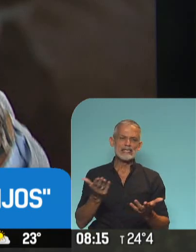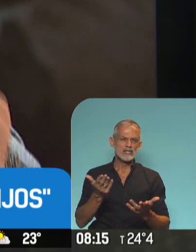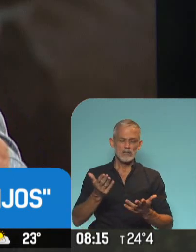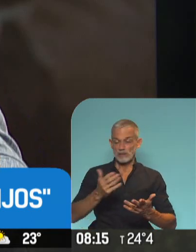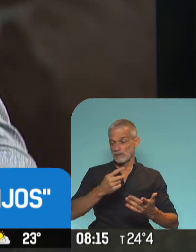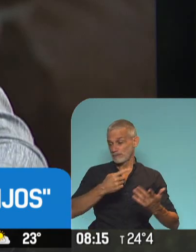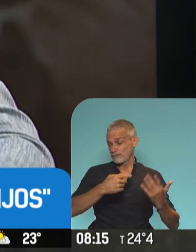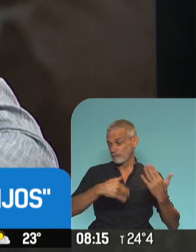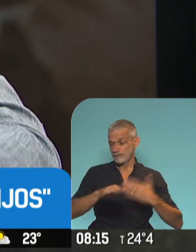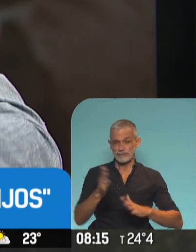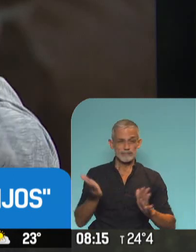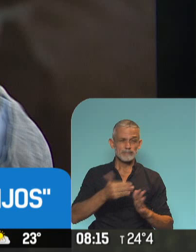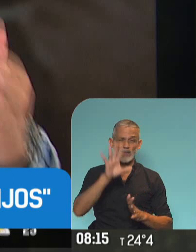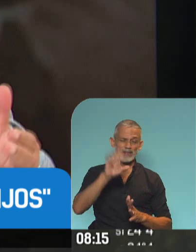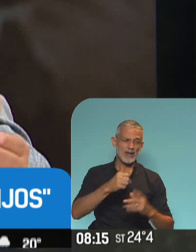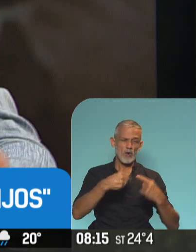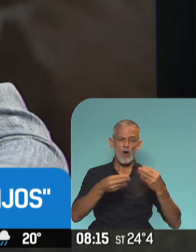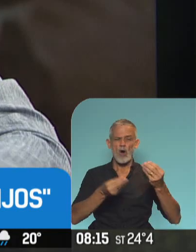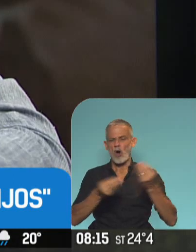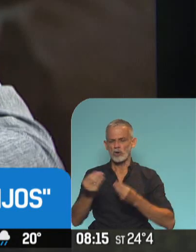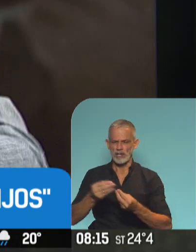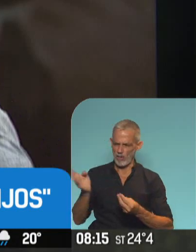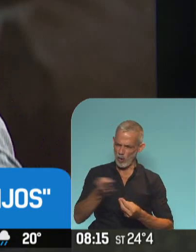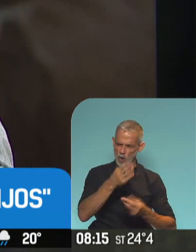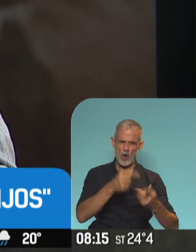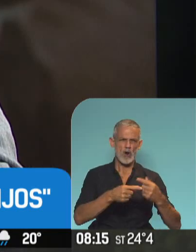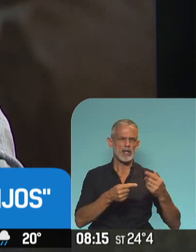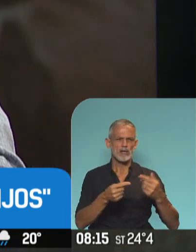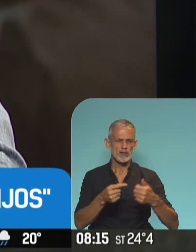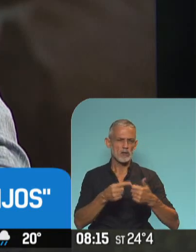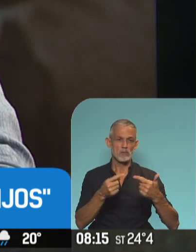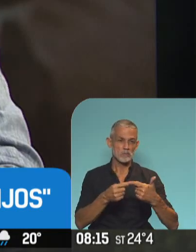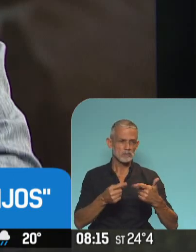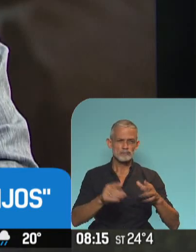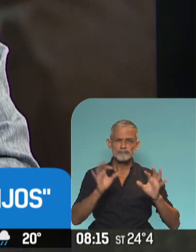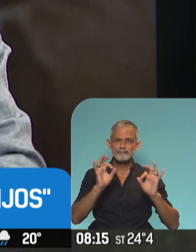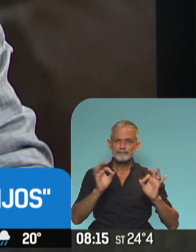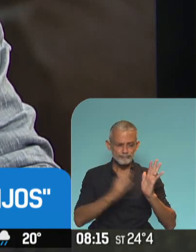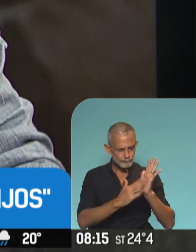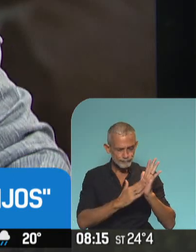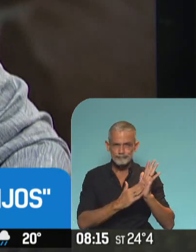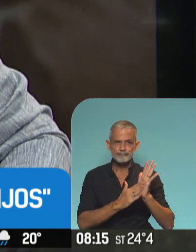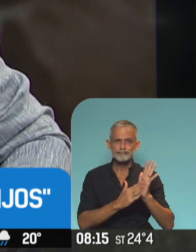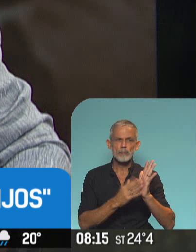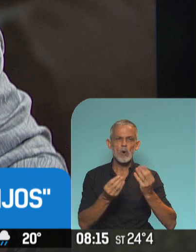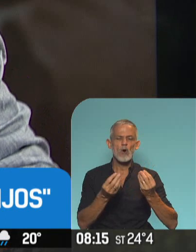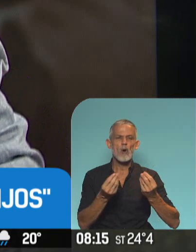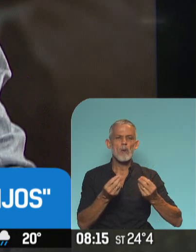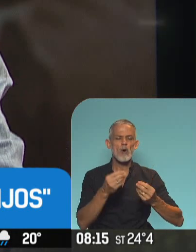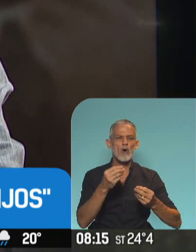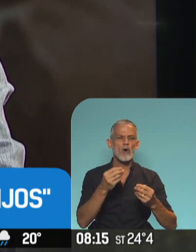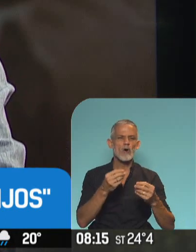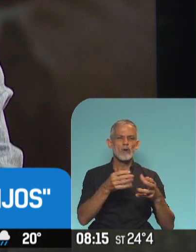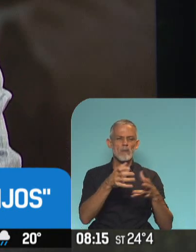como una media, trajeron contadores, trajeron absolutamente todo, quedó perfectamente probado cómo que se ingresaron, porque